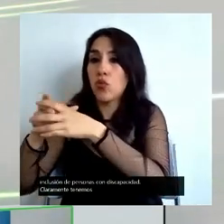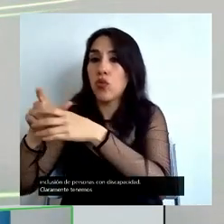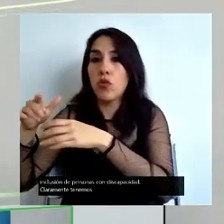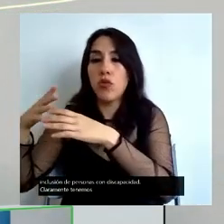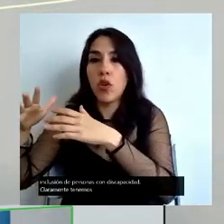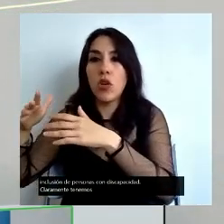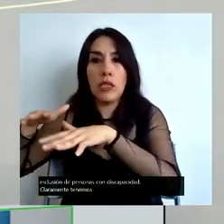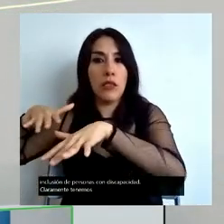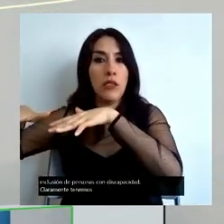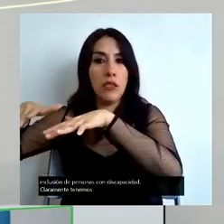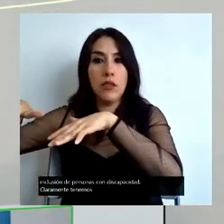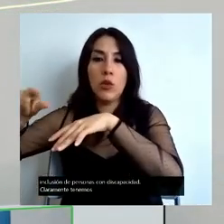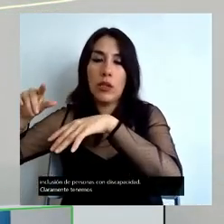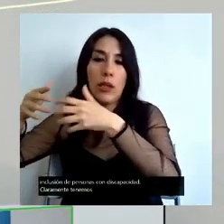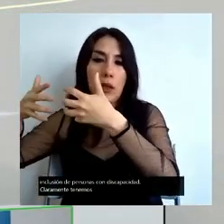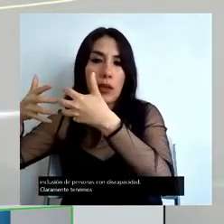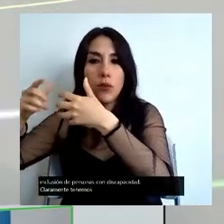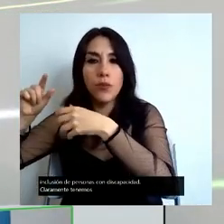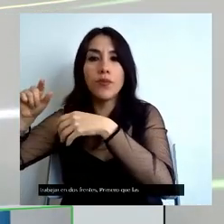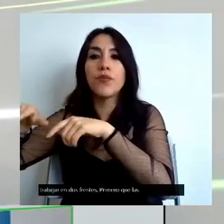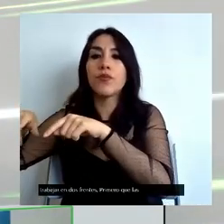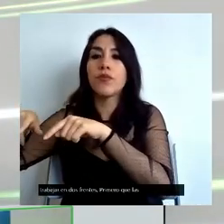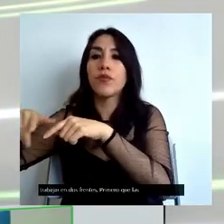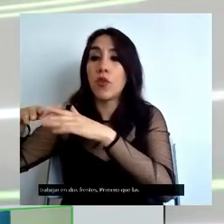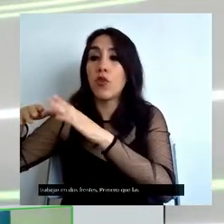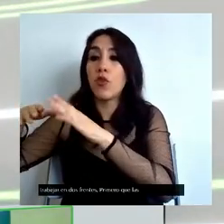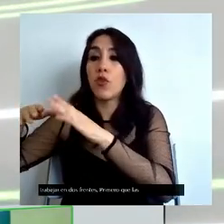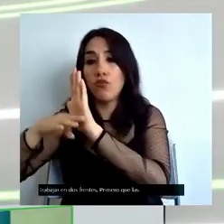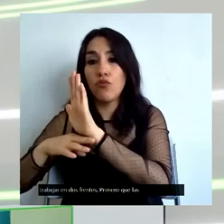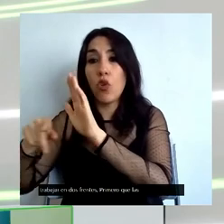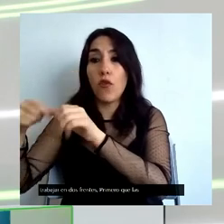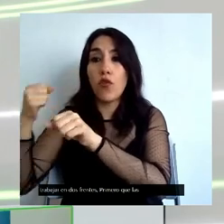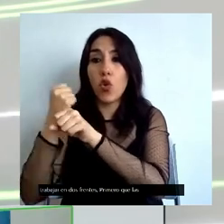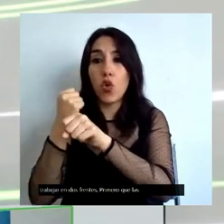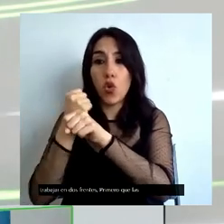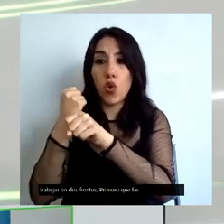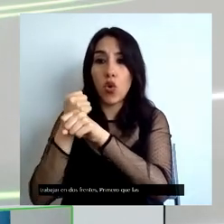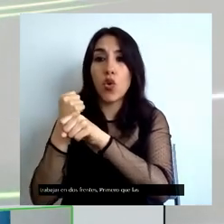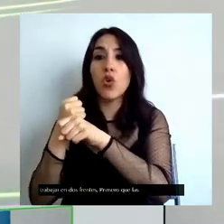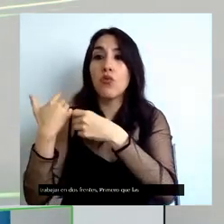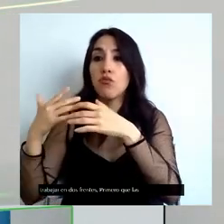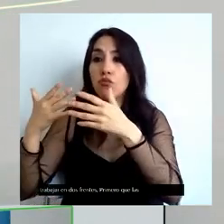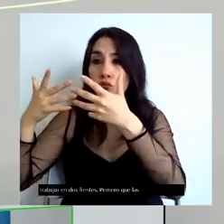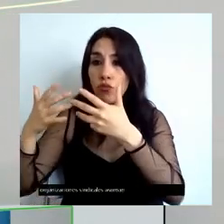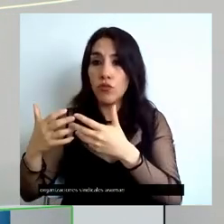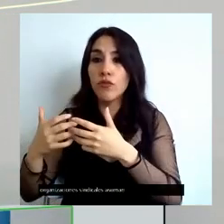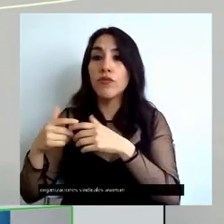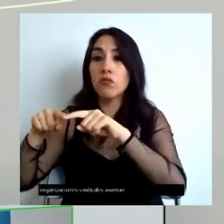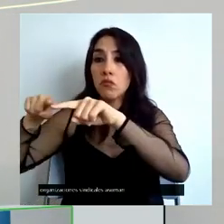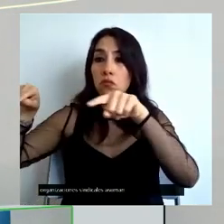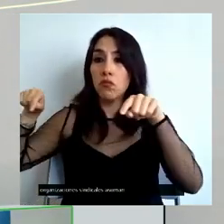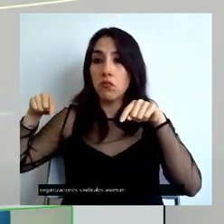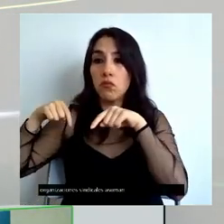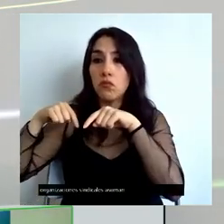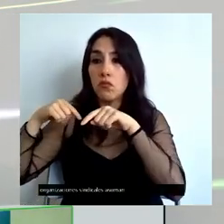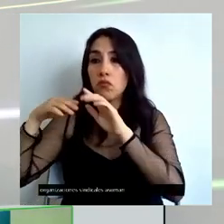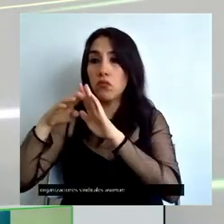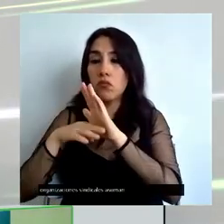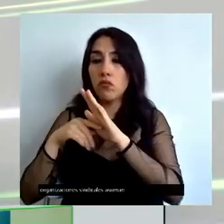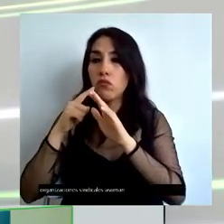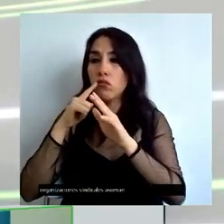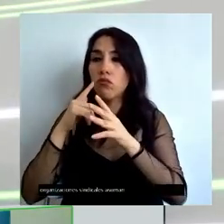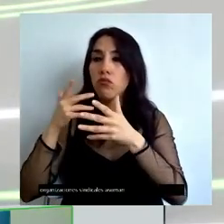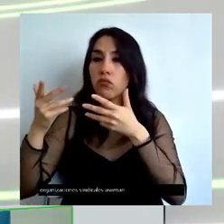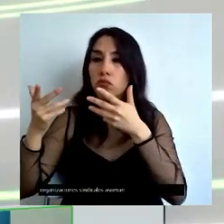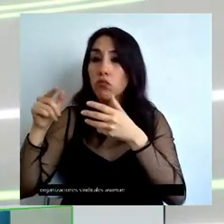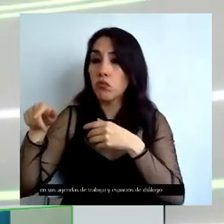agenda, en sus agendas de trabajo y en sus espacios de diálogo, el tema de la discapacidad más ampliamente.